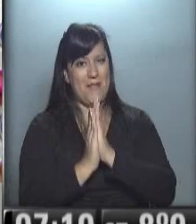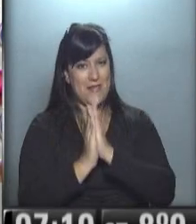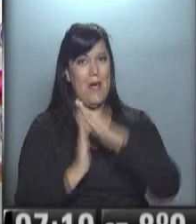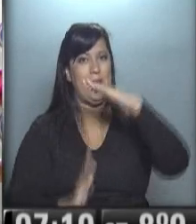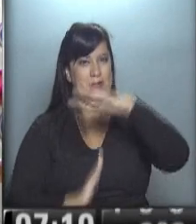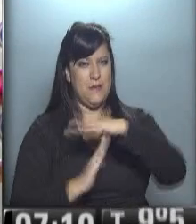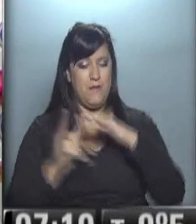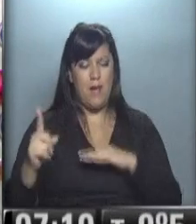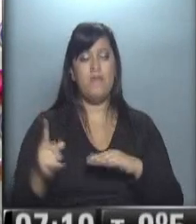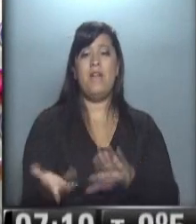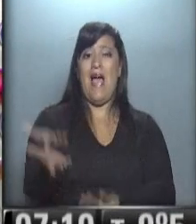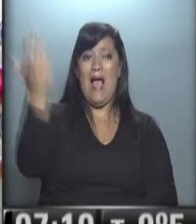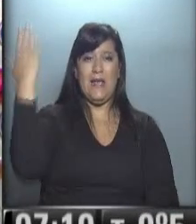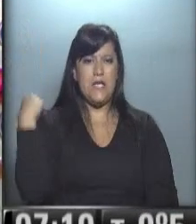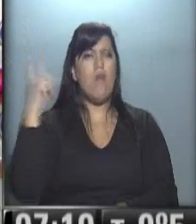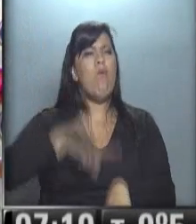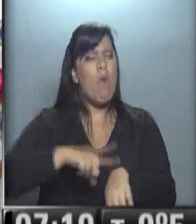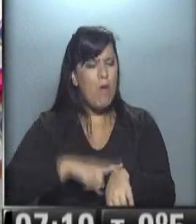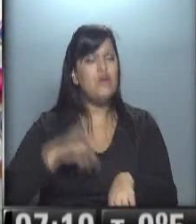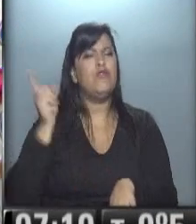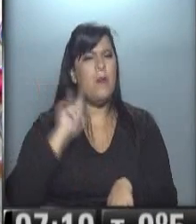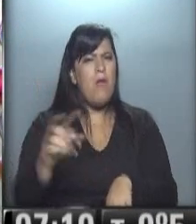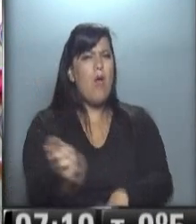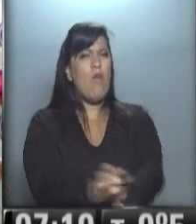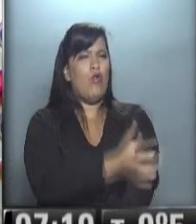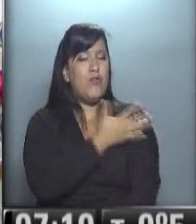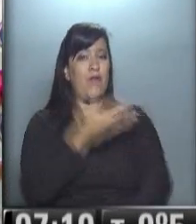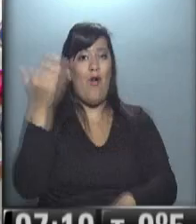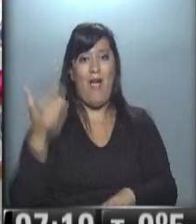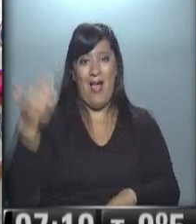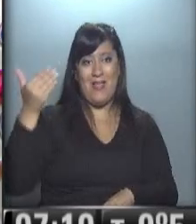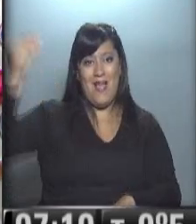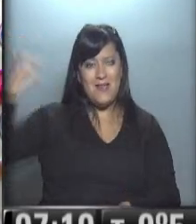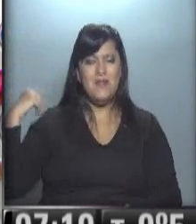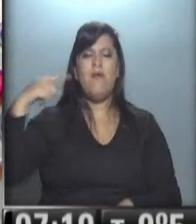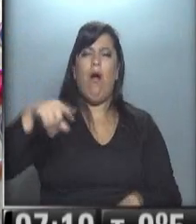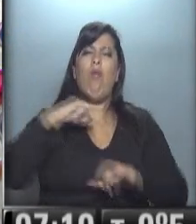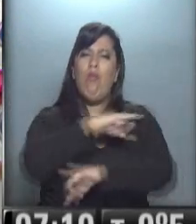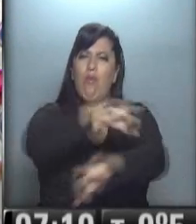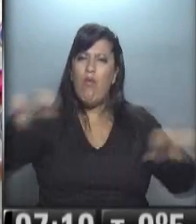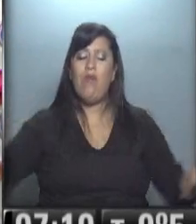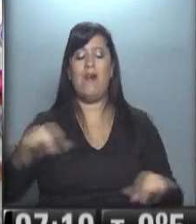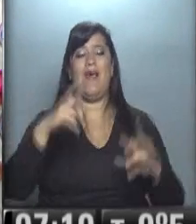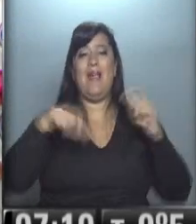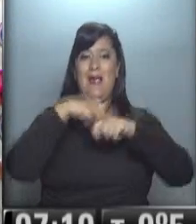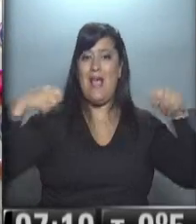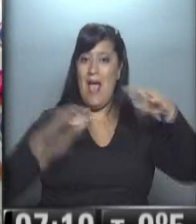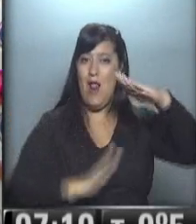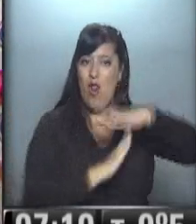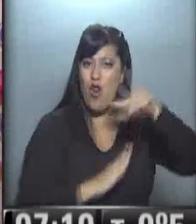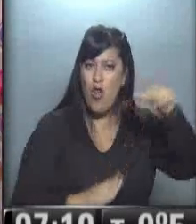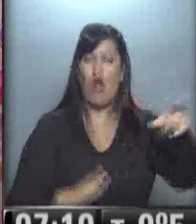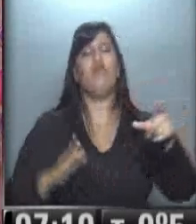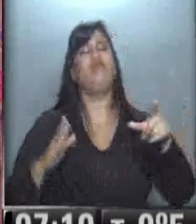Bueno, ayer se vio otro momento emotivo. El primero fue antes de ayer cuando se conoció la noticia de que Estela de Carlotto había recuperado a